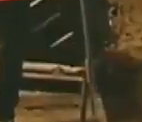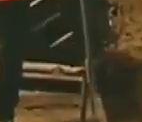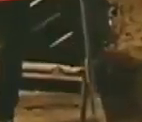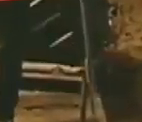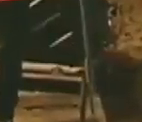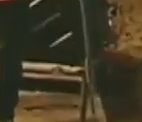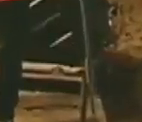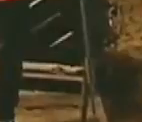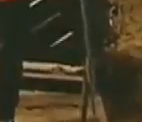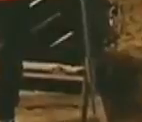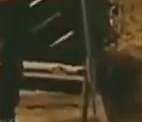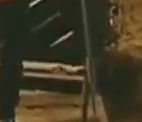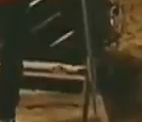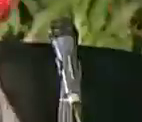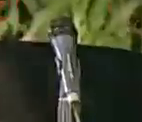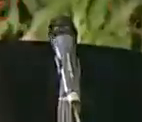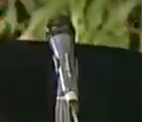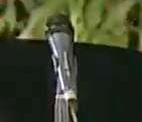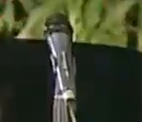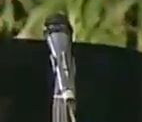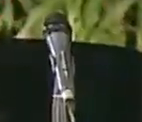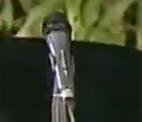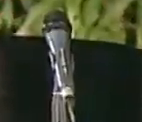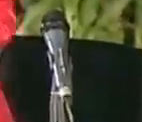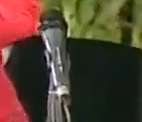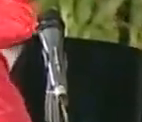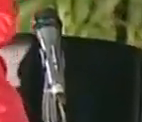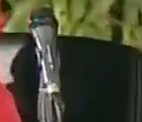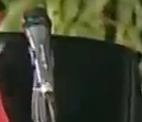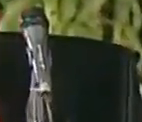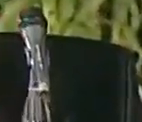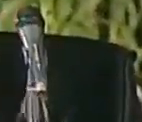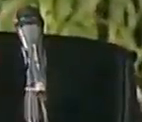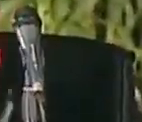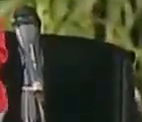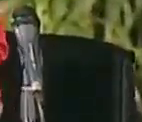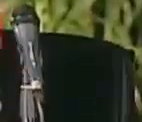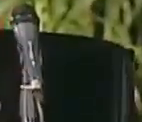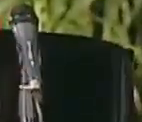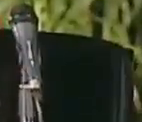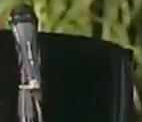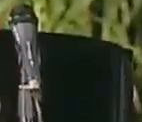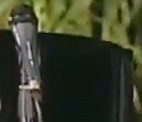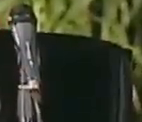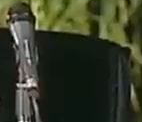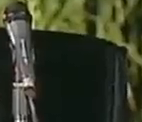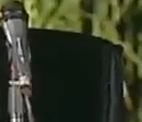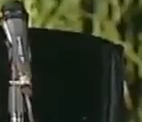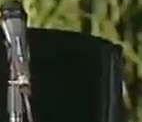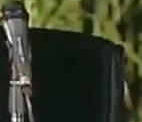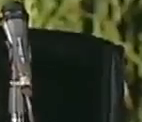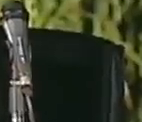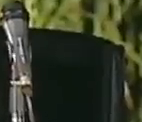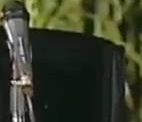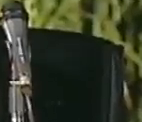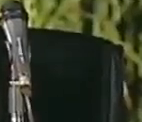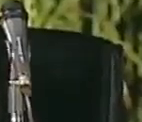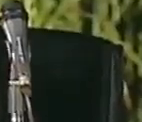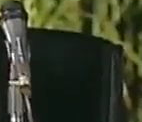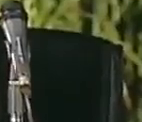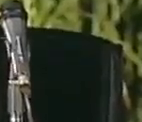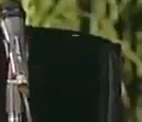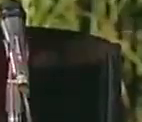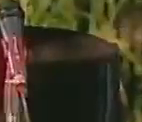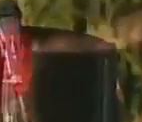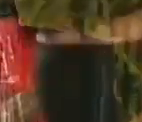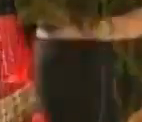Dale largo, maestro Alpita, dale metro al cuernero, quiero avanzar el paisaje con mi verso madrinero. En fin, mientras voz